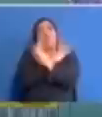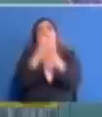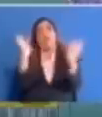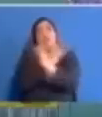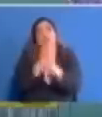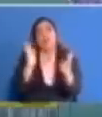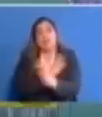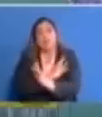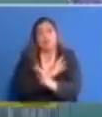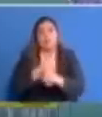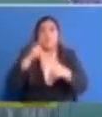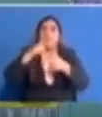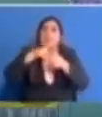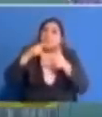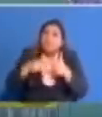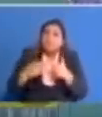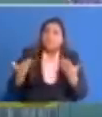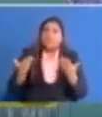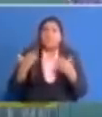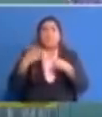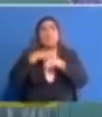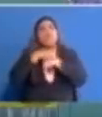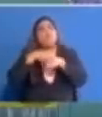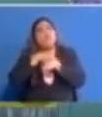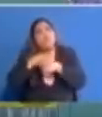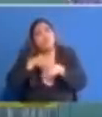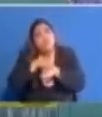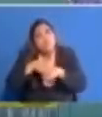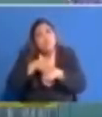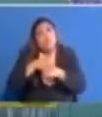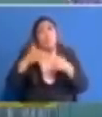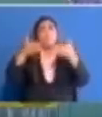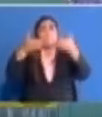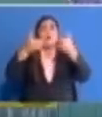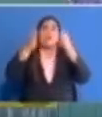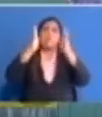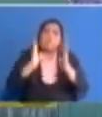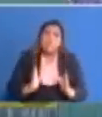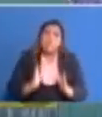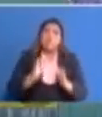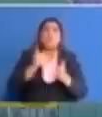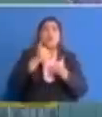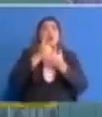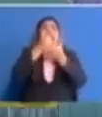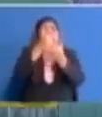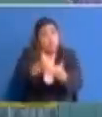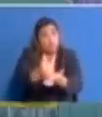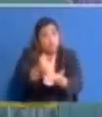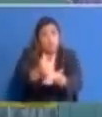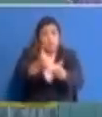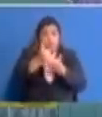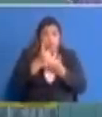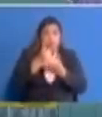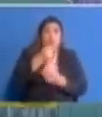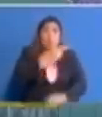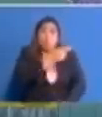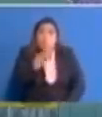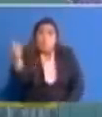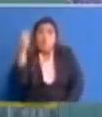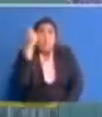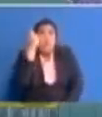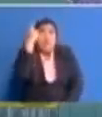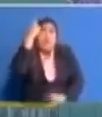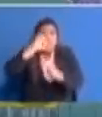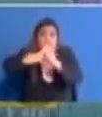nosotros es que la gente sea solidaria, que la gente entienda que este es un virus de